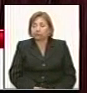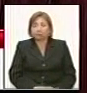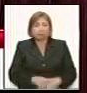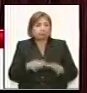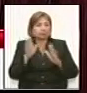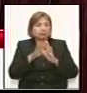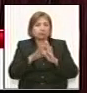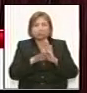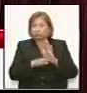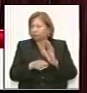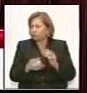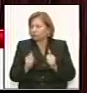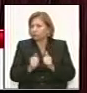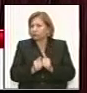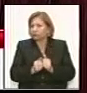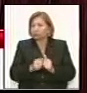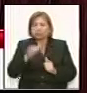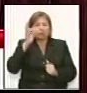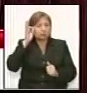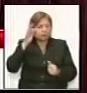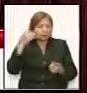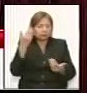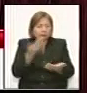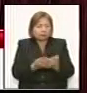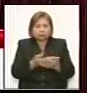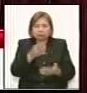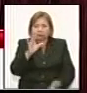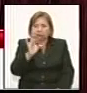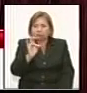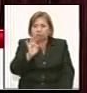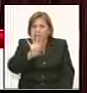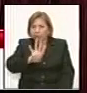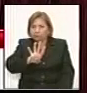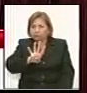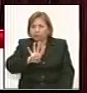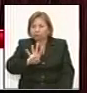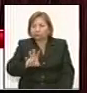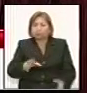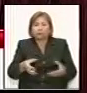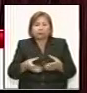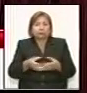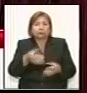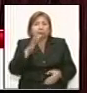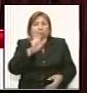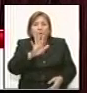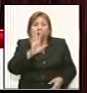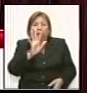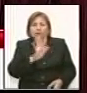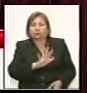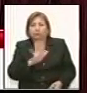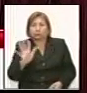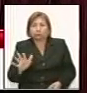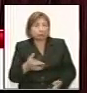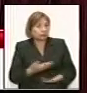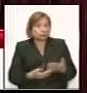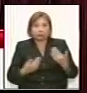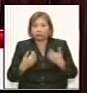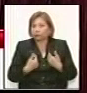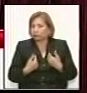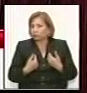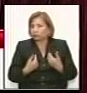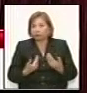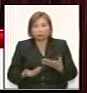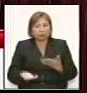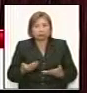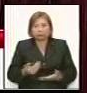está diseminado, el fujimonismo que llegó con 74 congresistas ahora tiene 55, ya no tiene mayoría, y